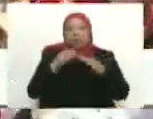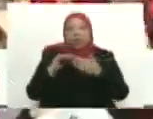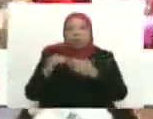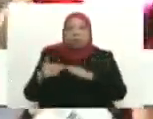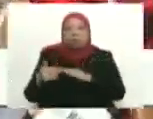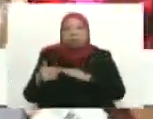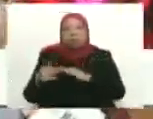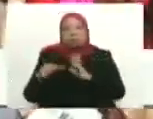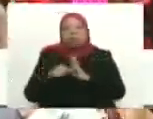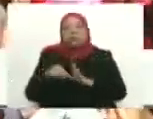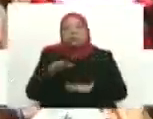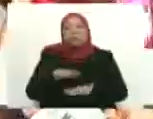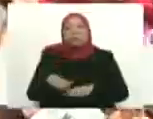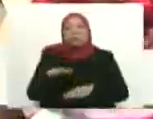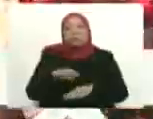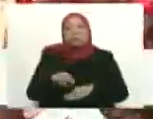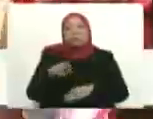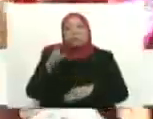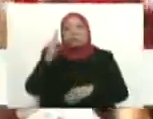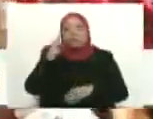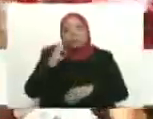¿Dónde están los equipos de VCH?